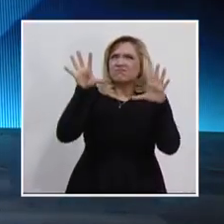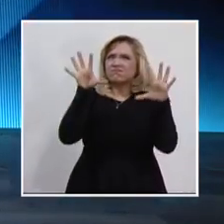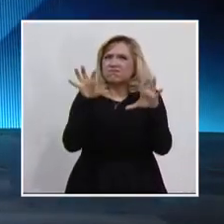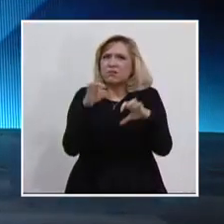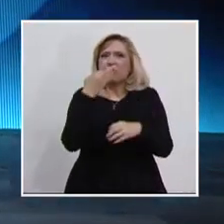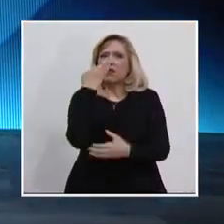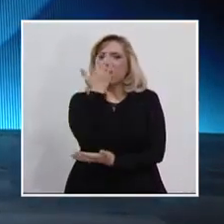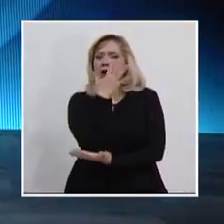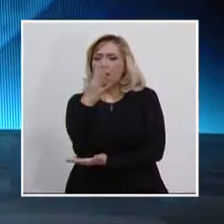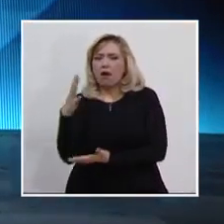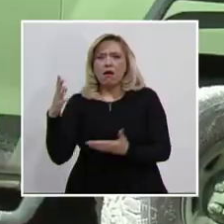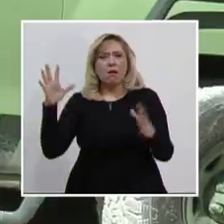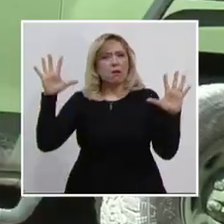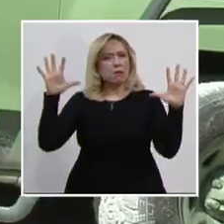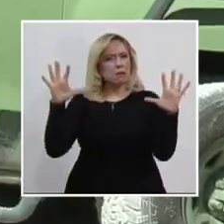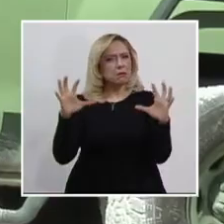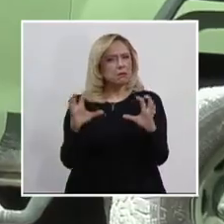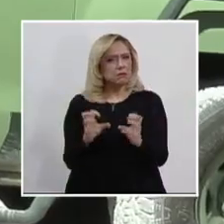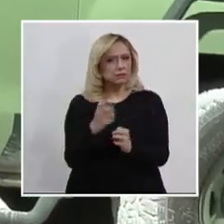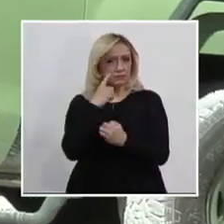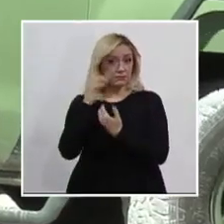lugar.